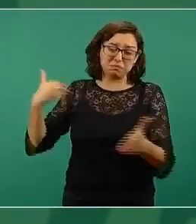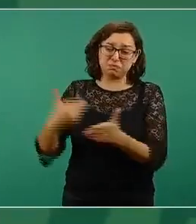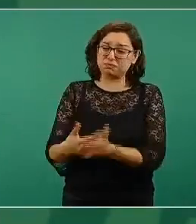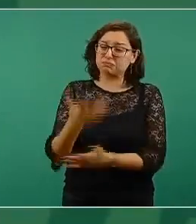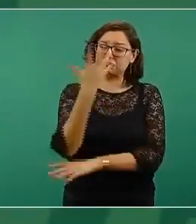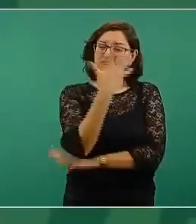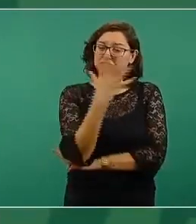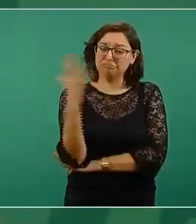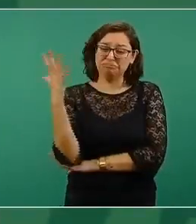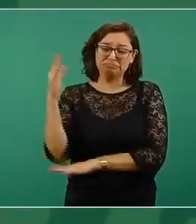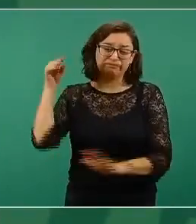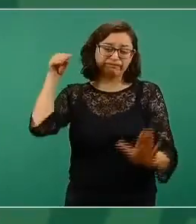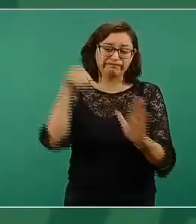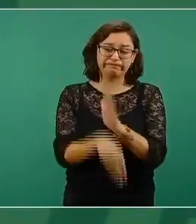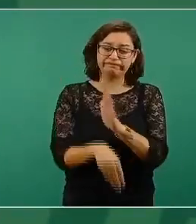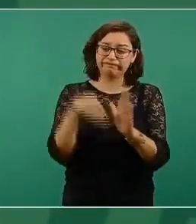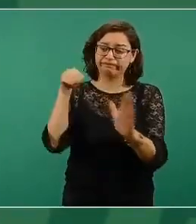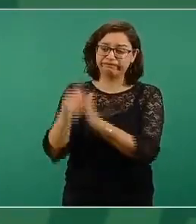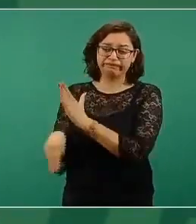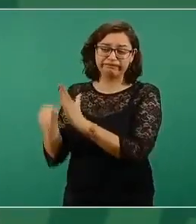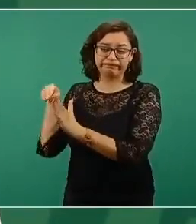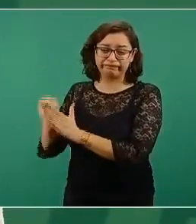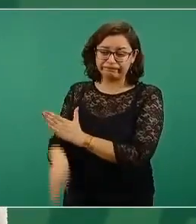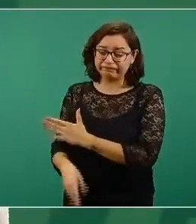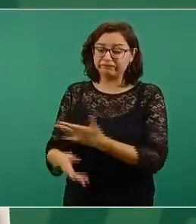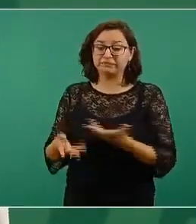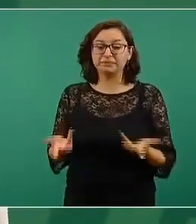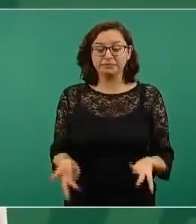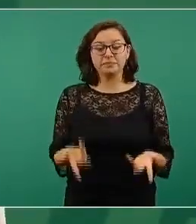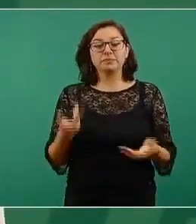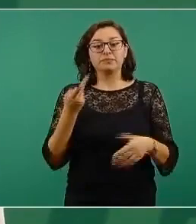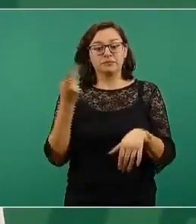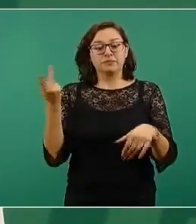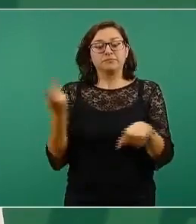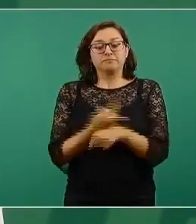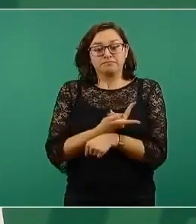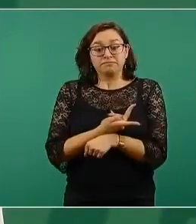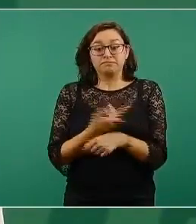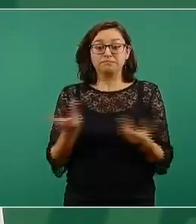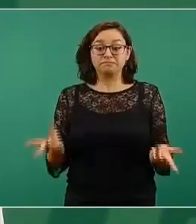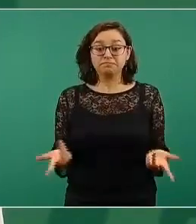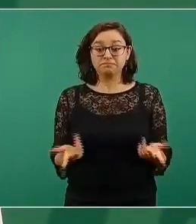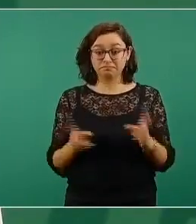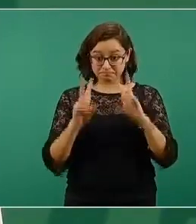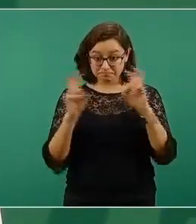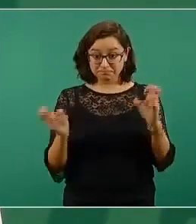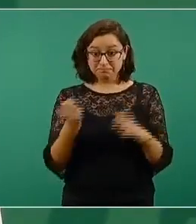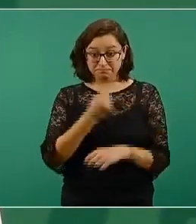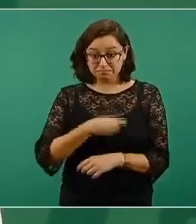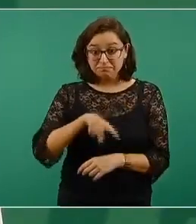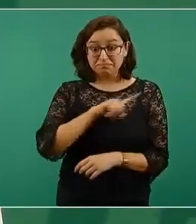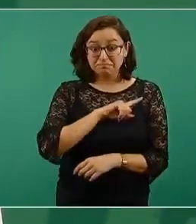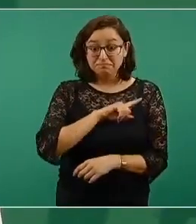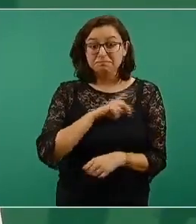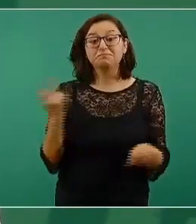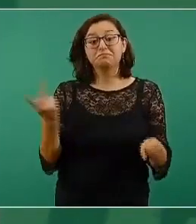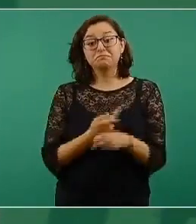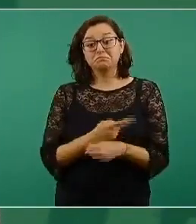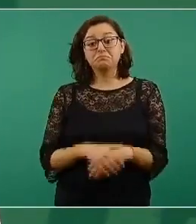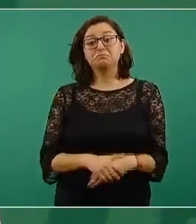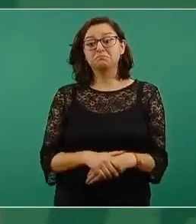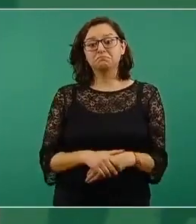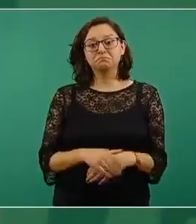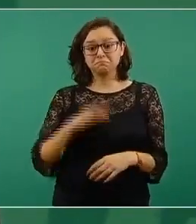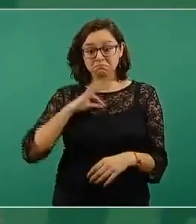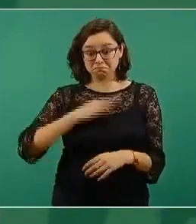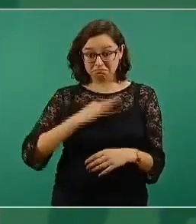siguió durante toda la era neoliberal. Entonces, eso en términos de salud nos acerca al riesgo de que haya